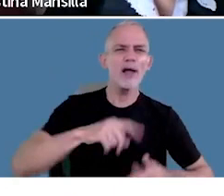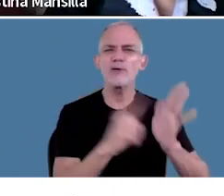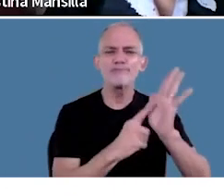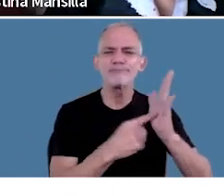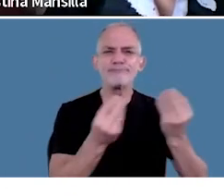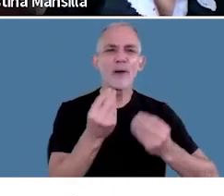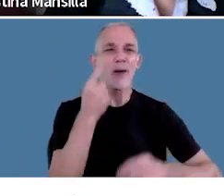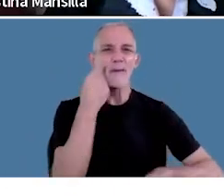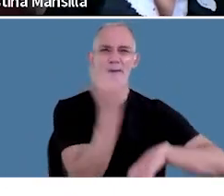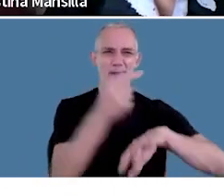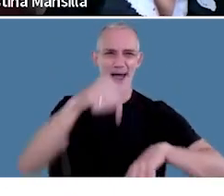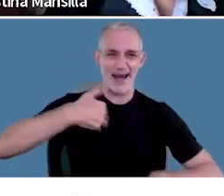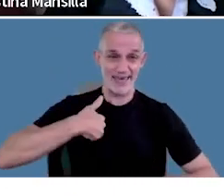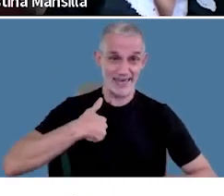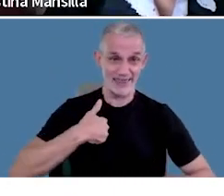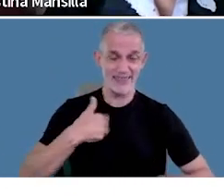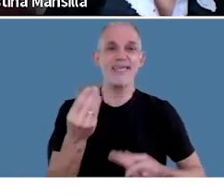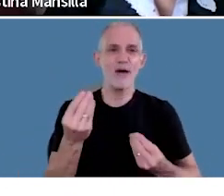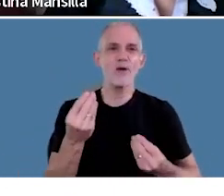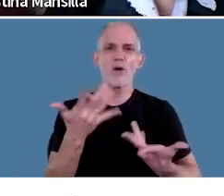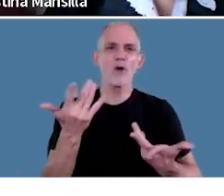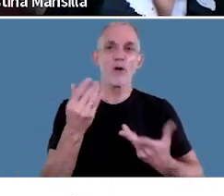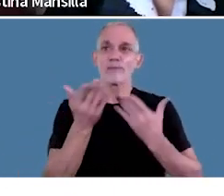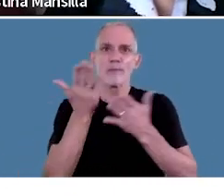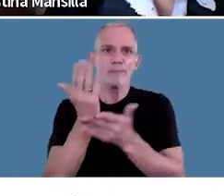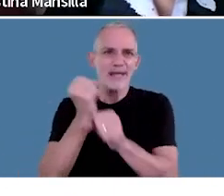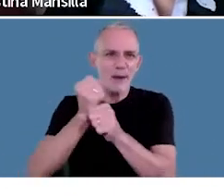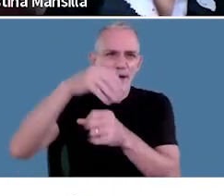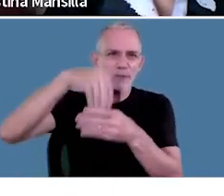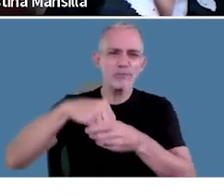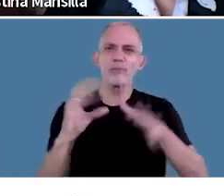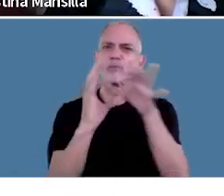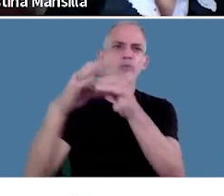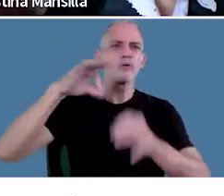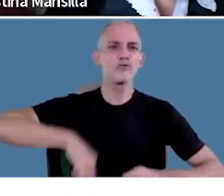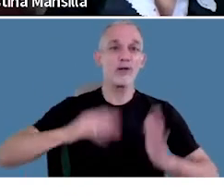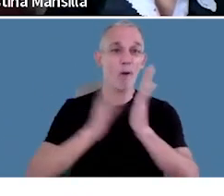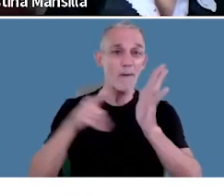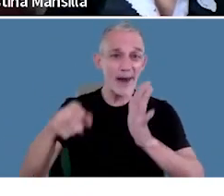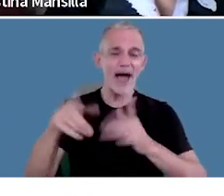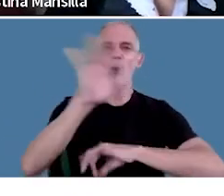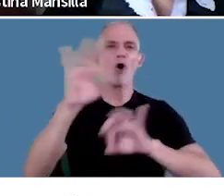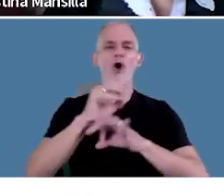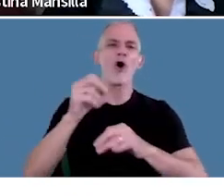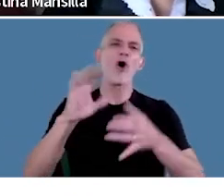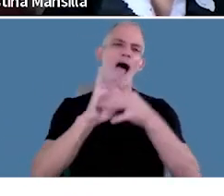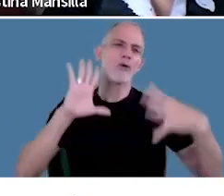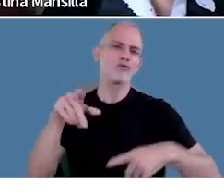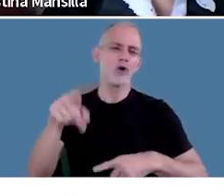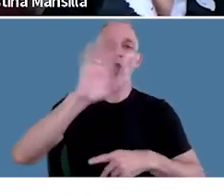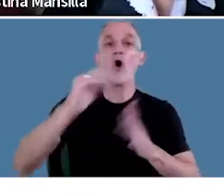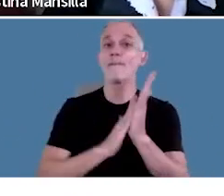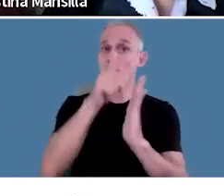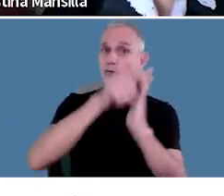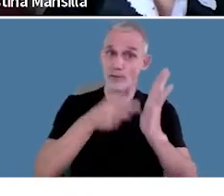residan en el país y que no se encuentren prestando servicios bajo relación de dependencia o en carácter de autónomo o